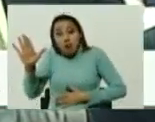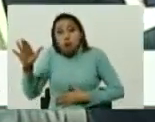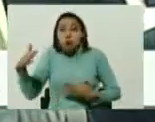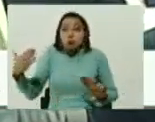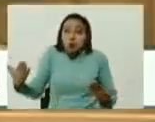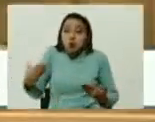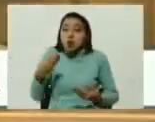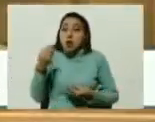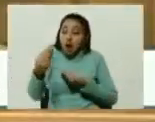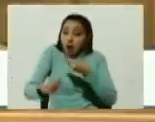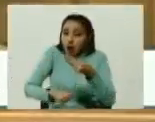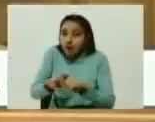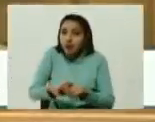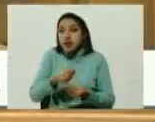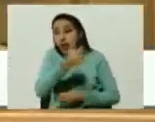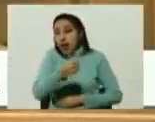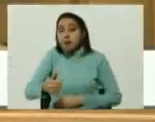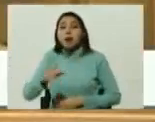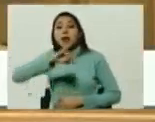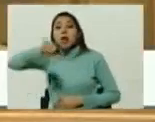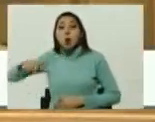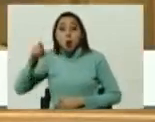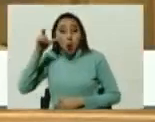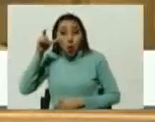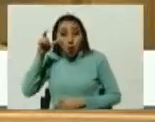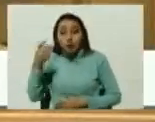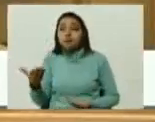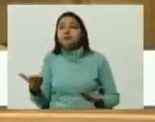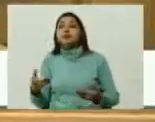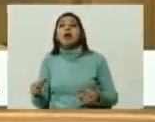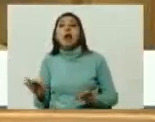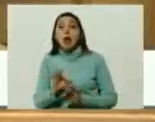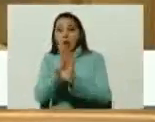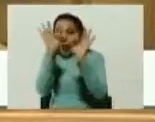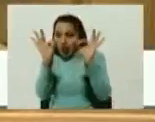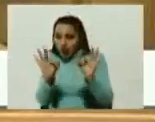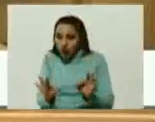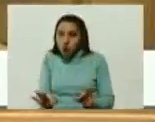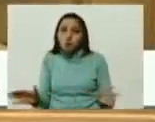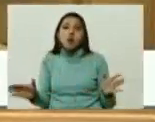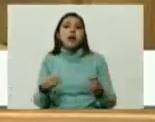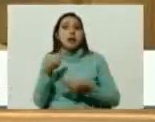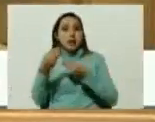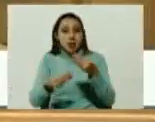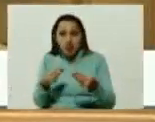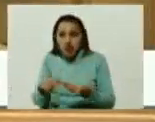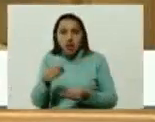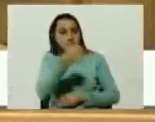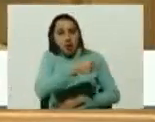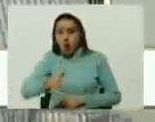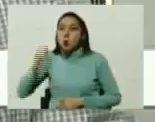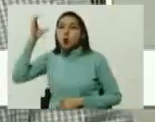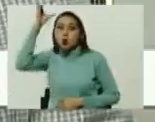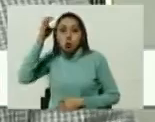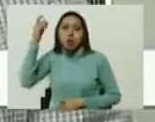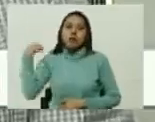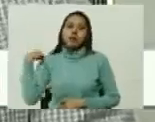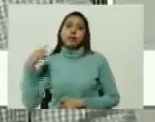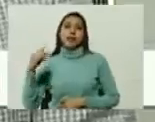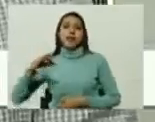sino que además cada vez que usted lo lo toma se hace con la mayor solemnidad que llega al espíritu